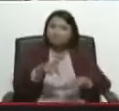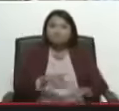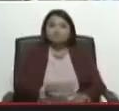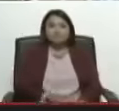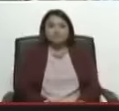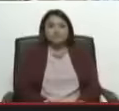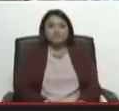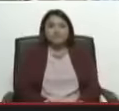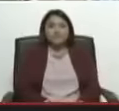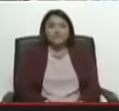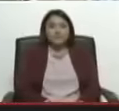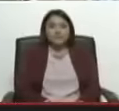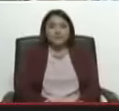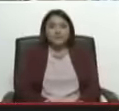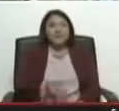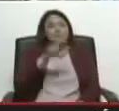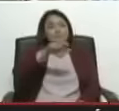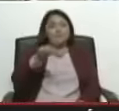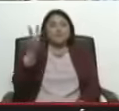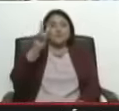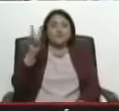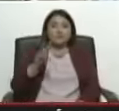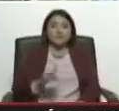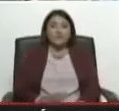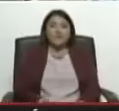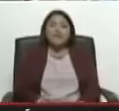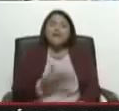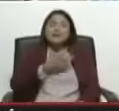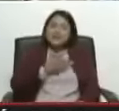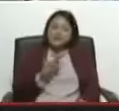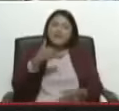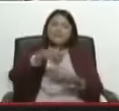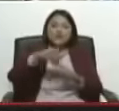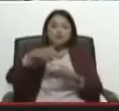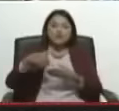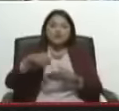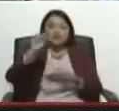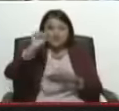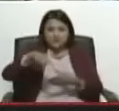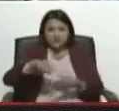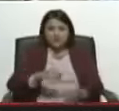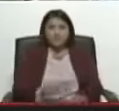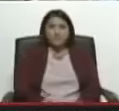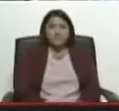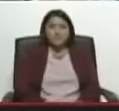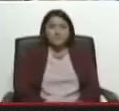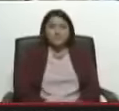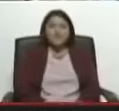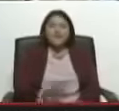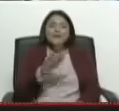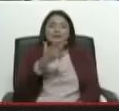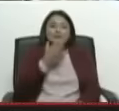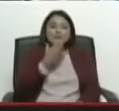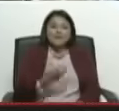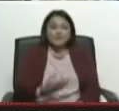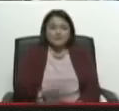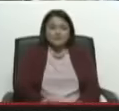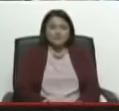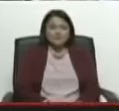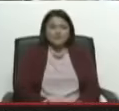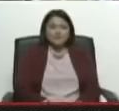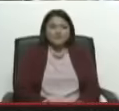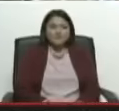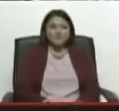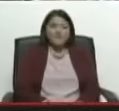los venezolanos y venezolanas que desean votar en el próximo 3 de diciembre. Este